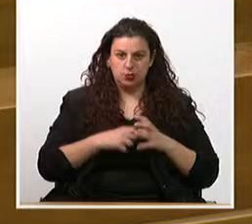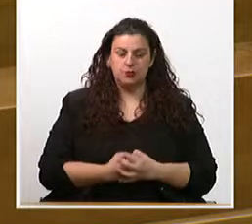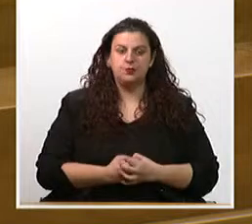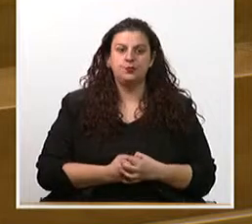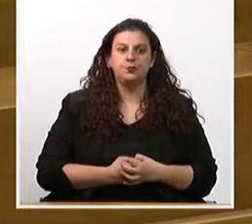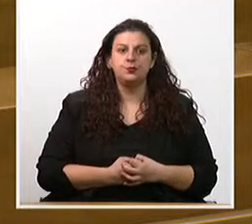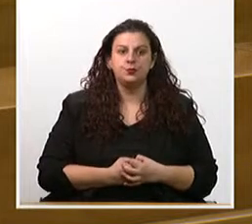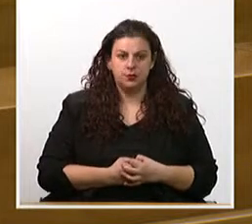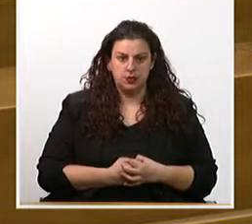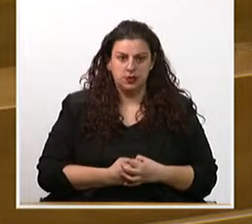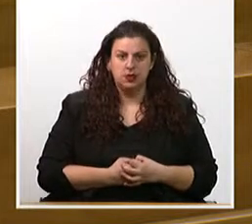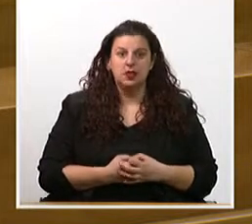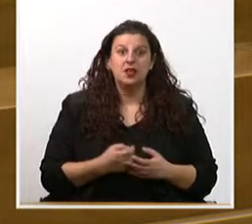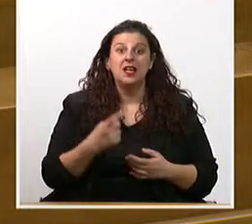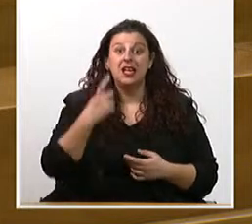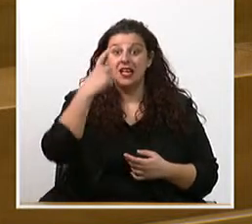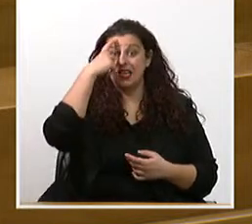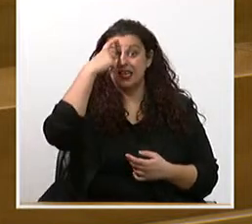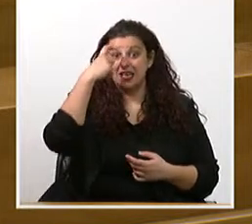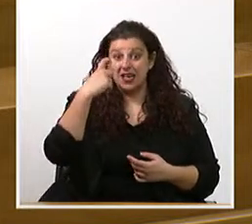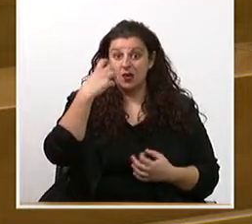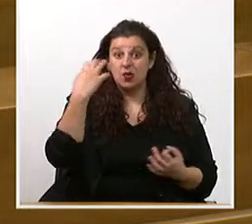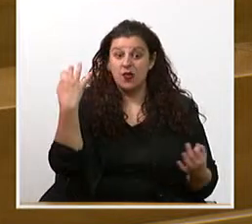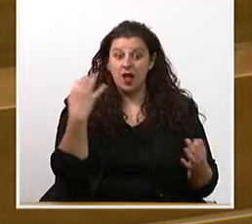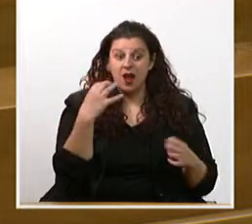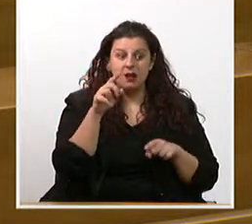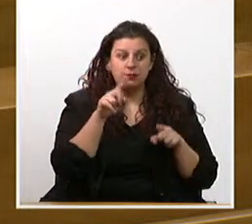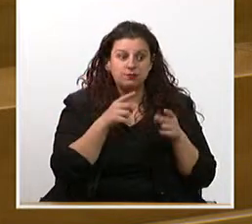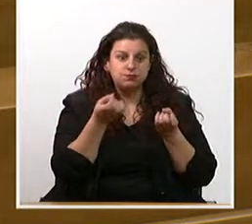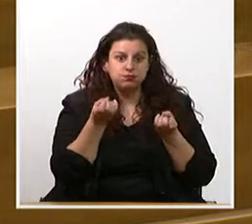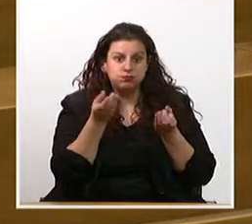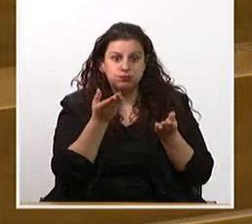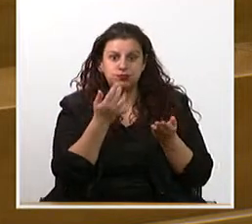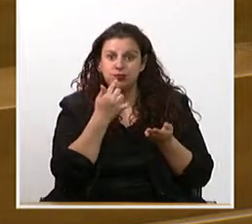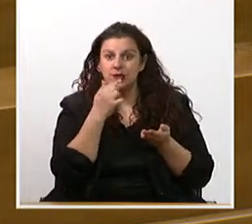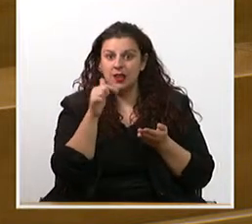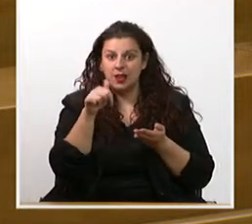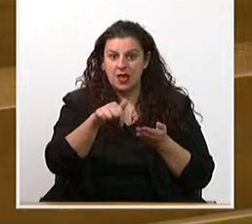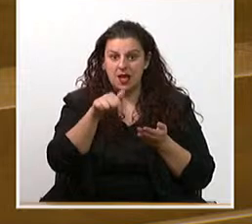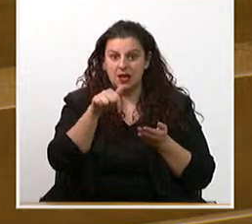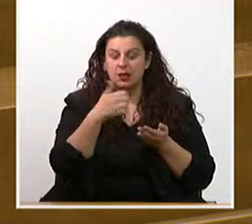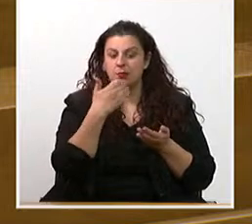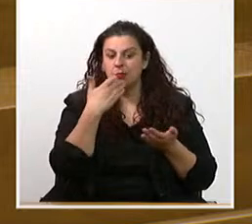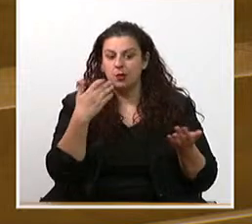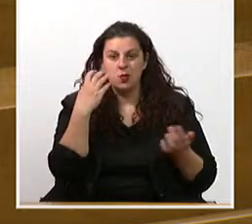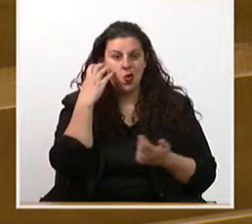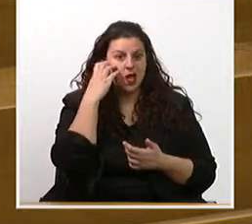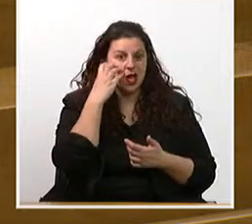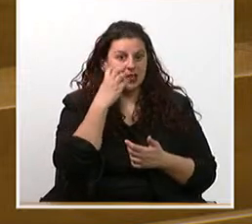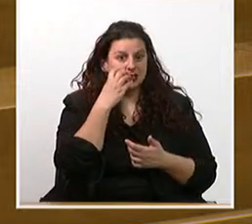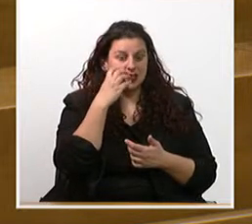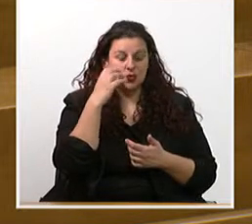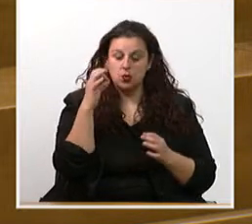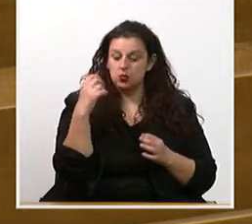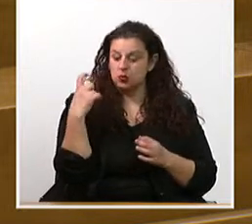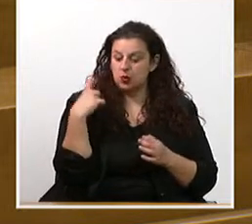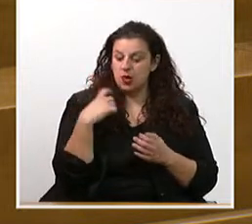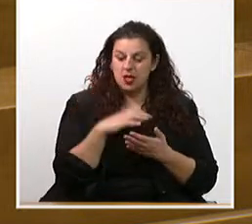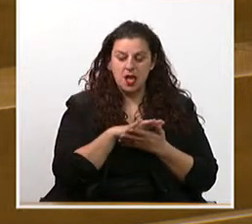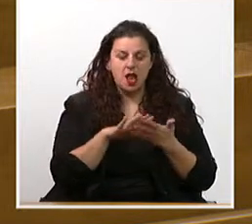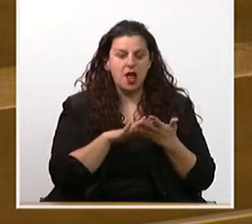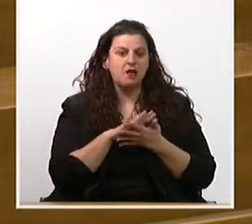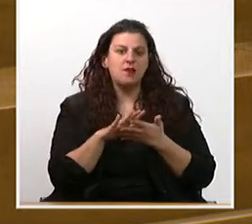retract recordar alun de paraes que van así señor castell que paraba de Gran